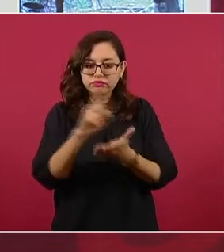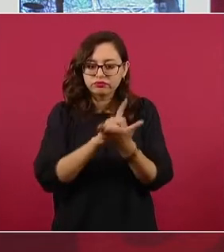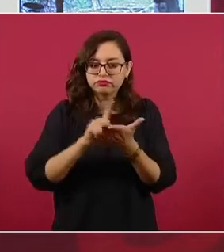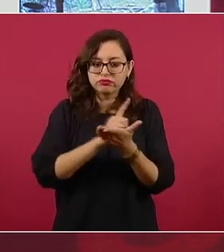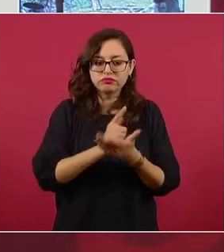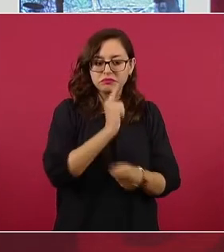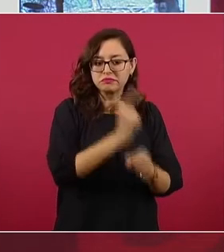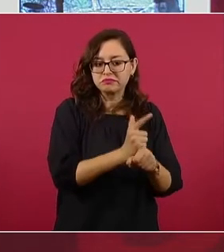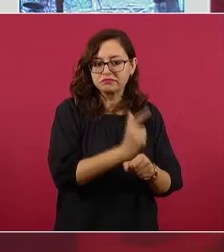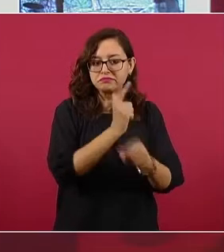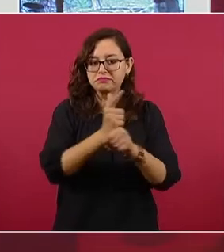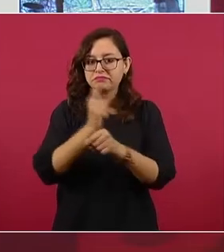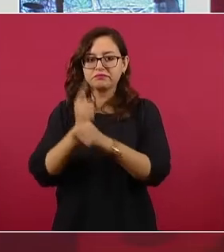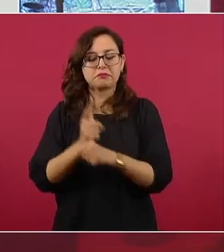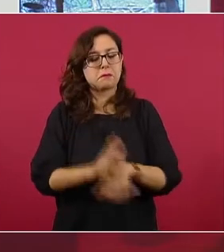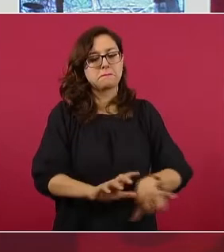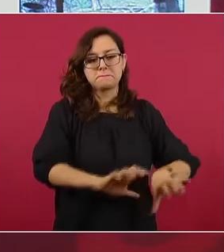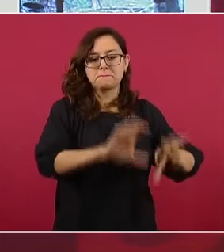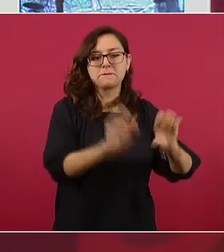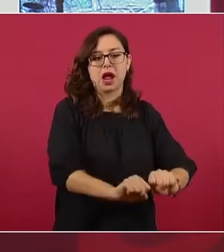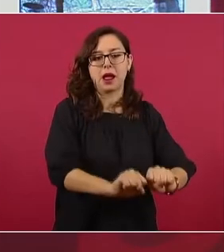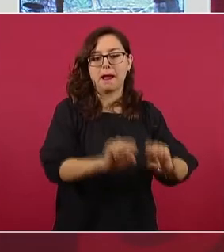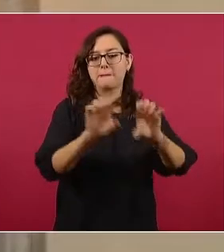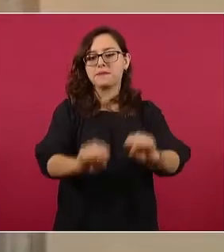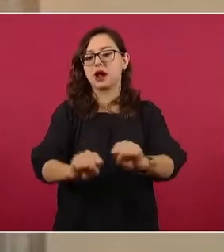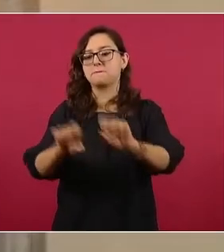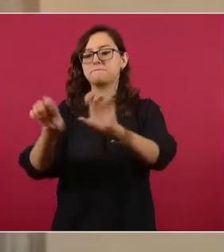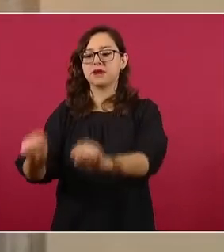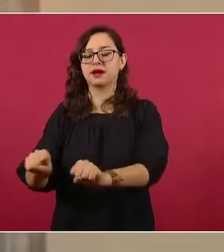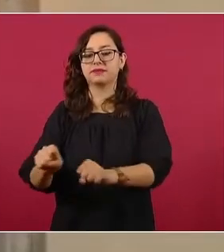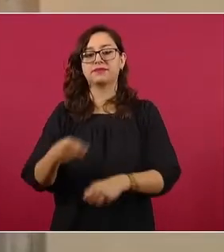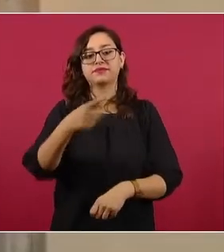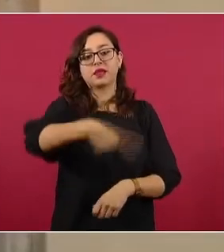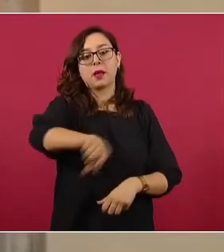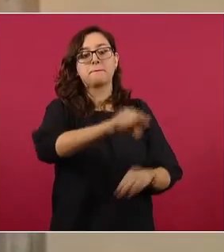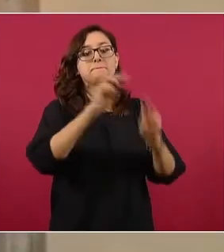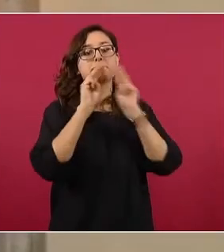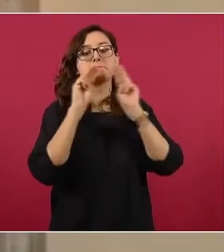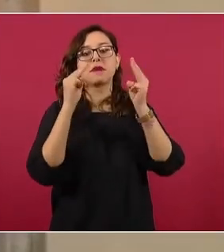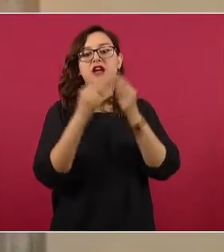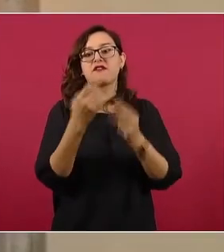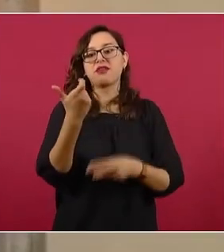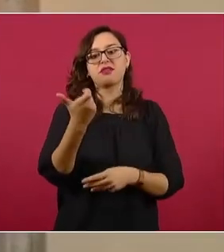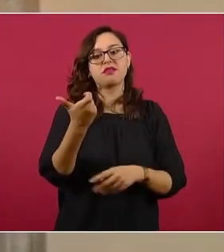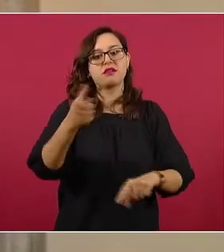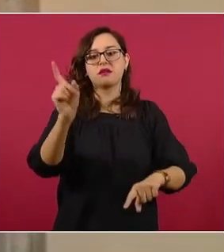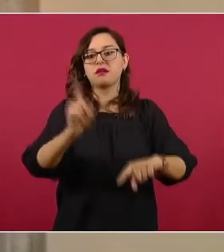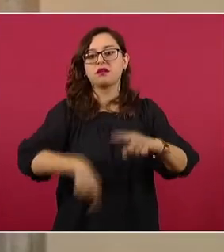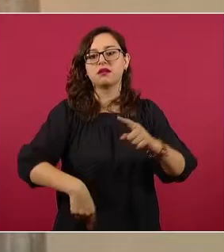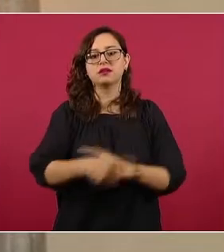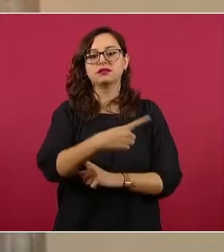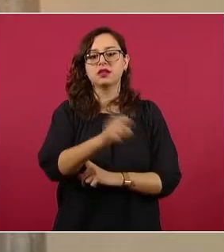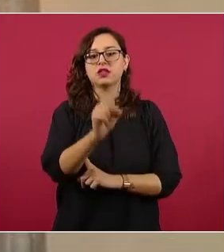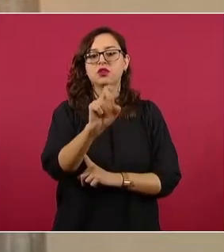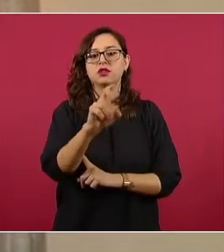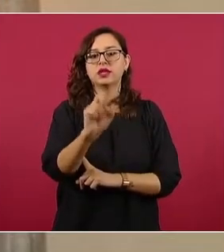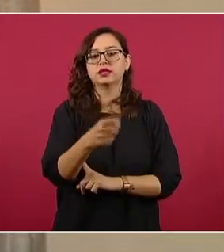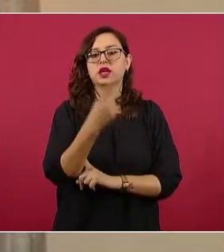asegurados, lo cual implica una afectación a la delincuencia organizada por 131